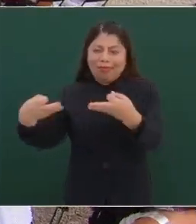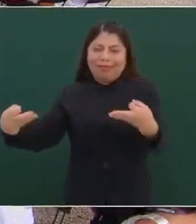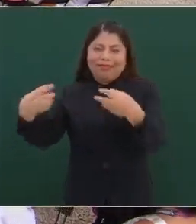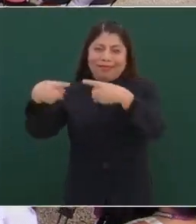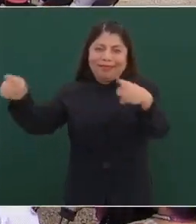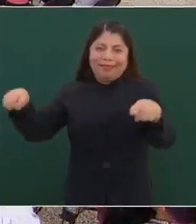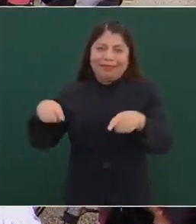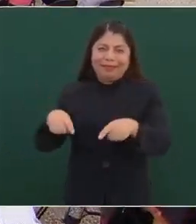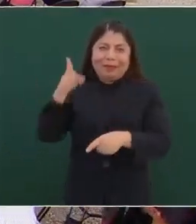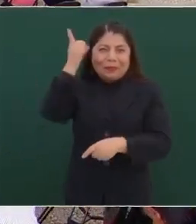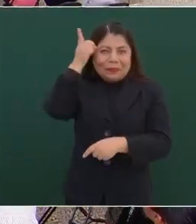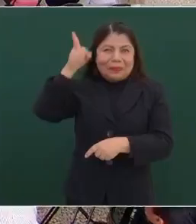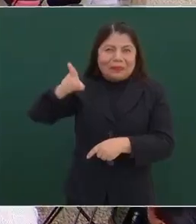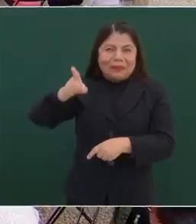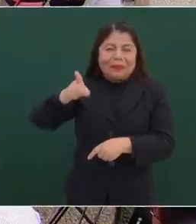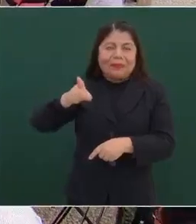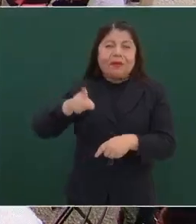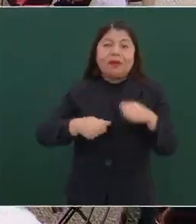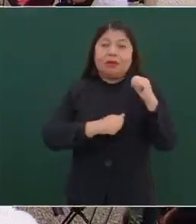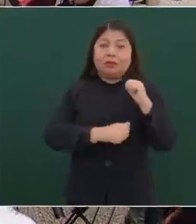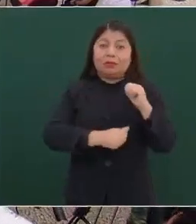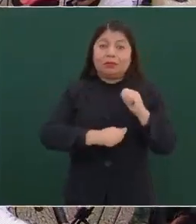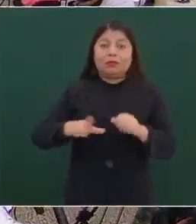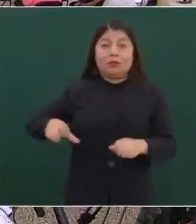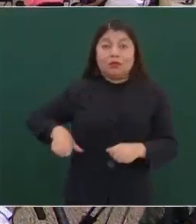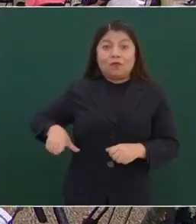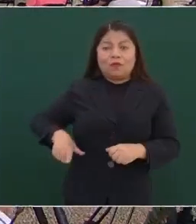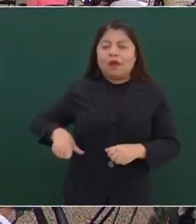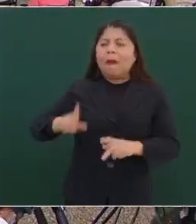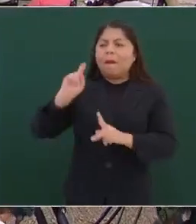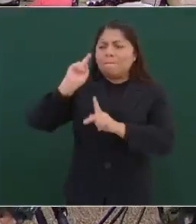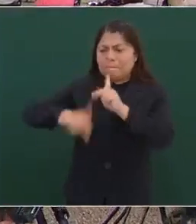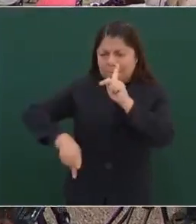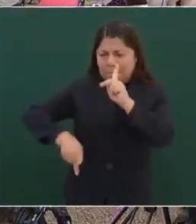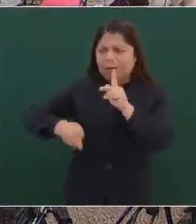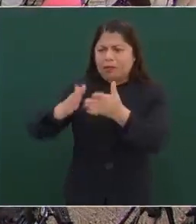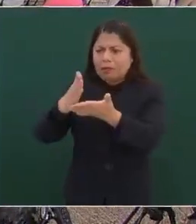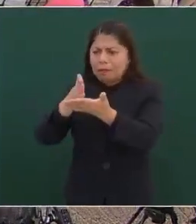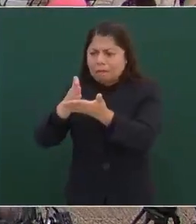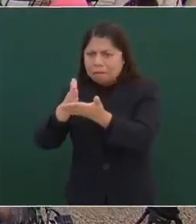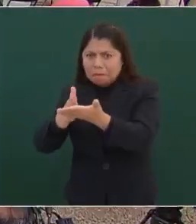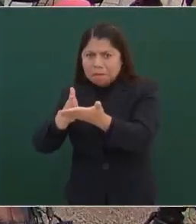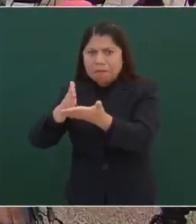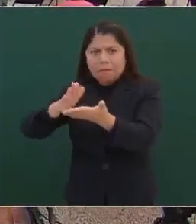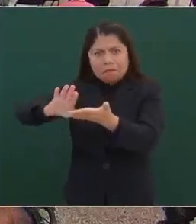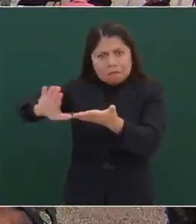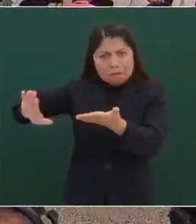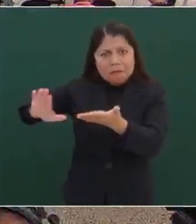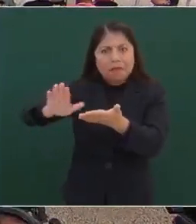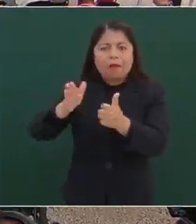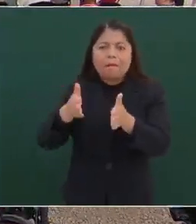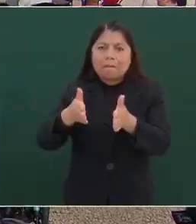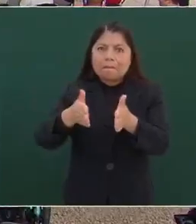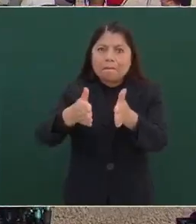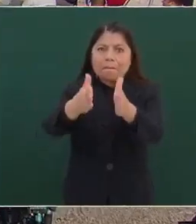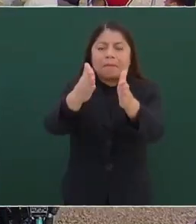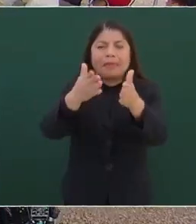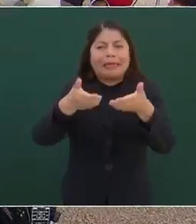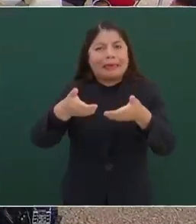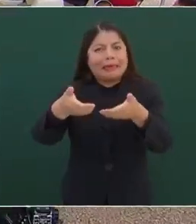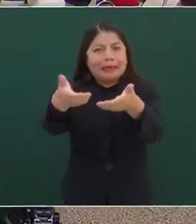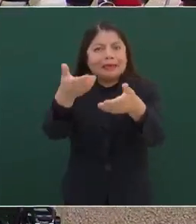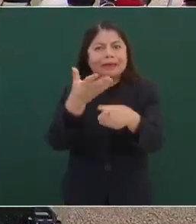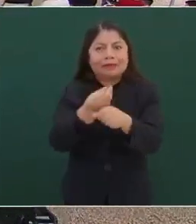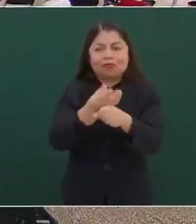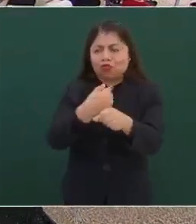cobran el predial de la vialidad al señor este. Dijo, oye, pues, ¿cómo es posible? ¿No? Se llama Jesús Malo, el señor allá de San Juan